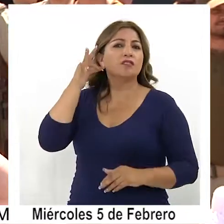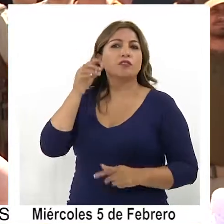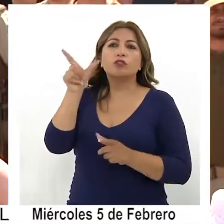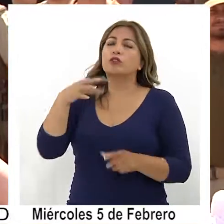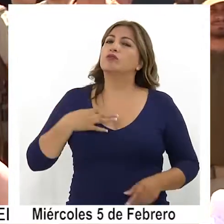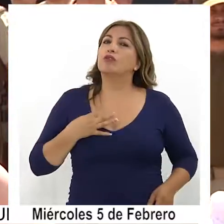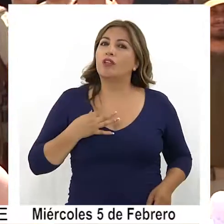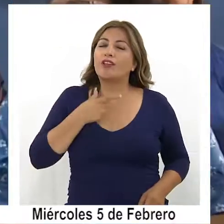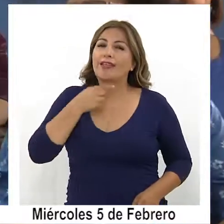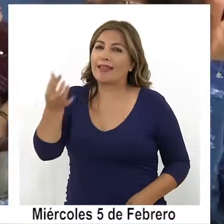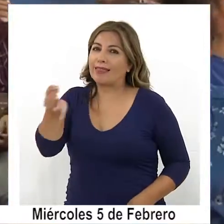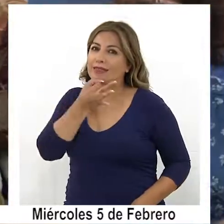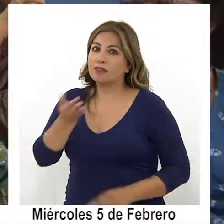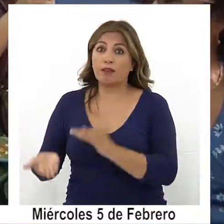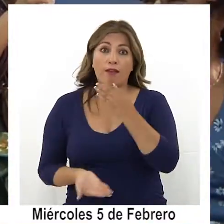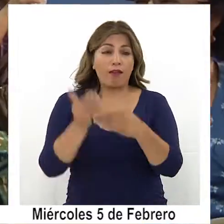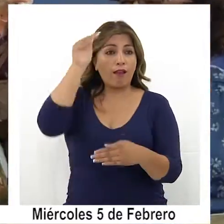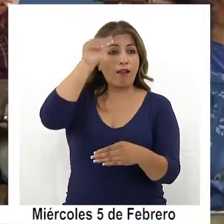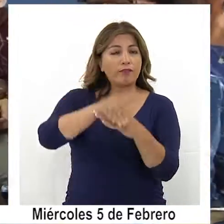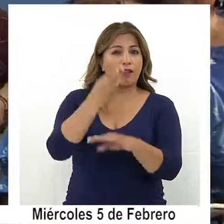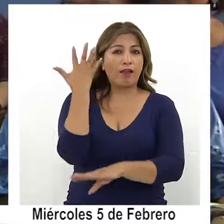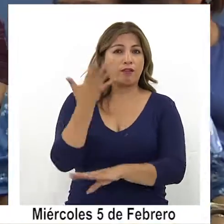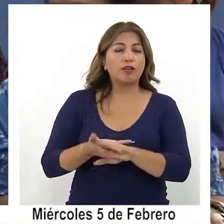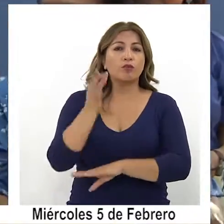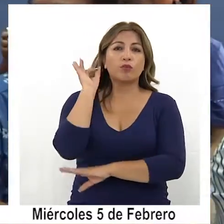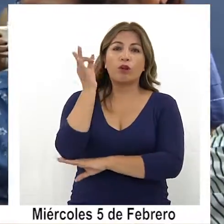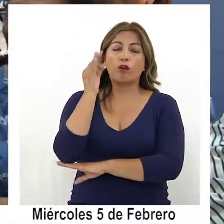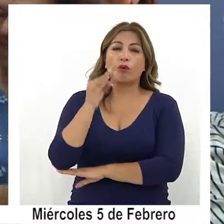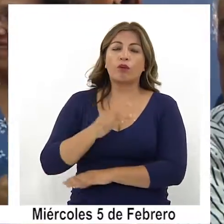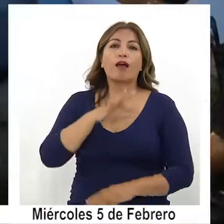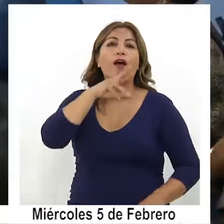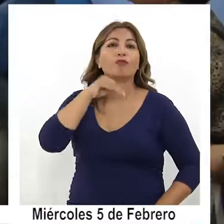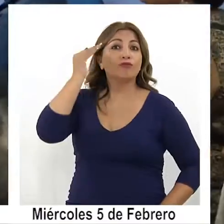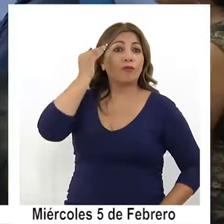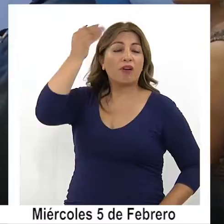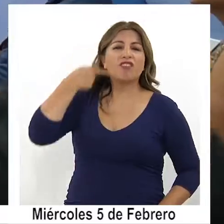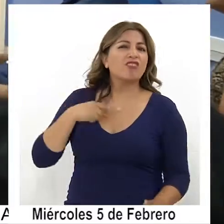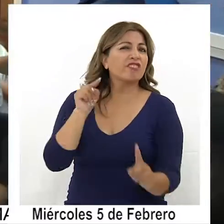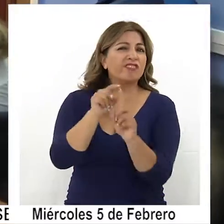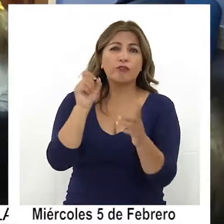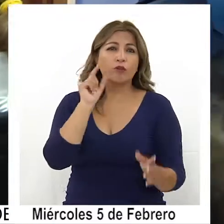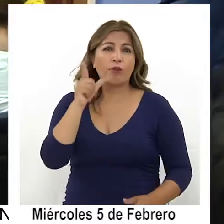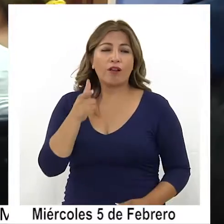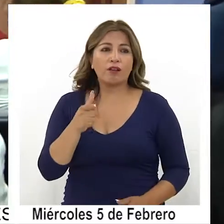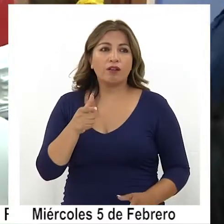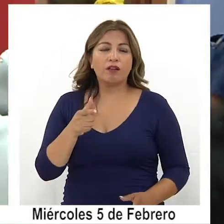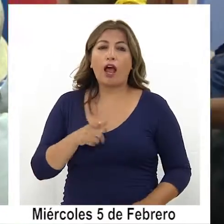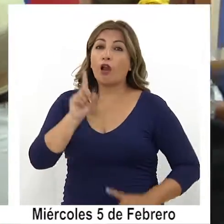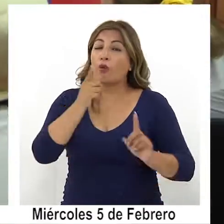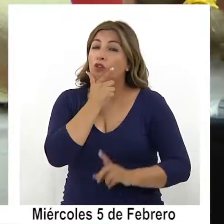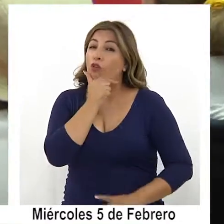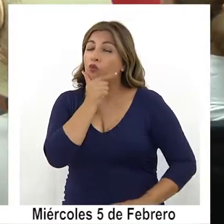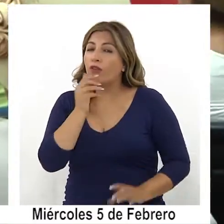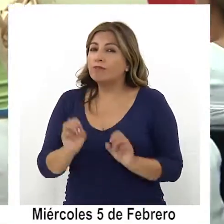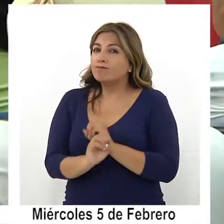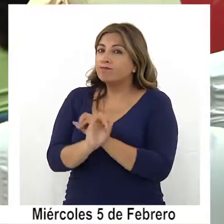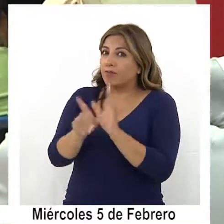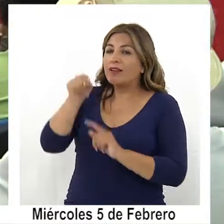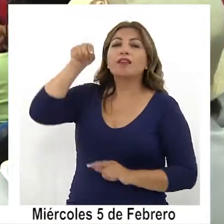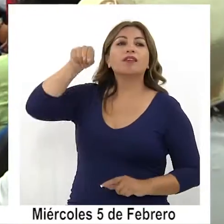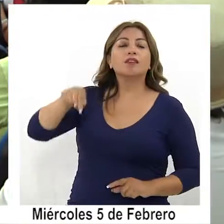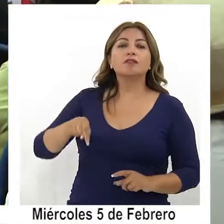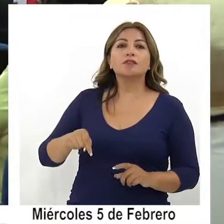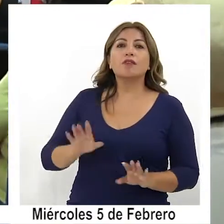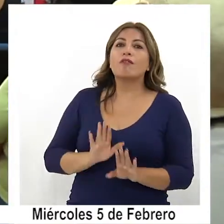ciudadanos quieren plantearnos. En horas de la tarde hubo una reunión con los adultos mayores con la finalidad de aclarar las dudas con